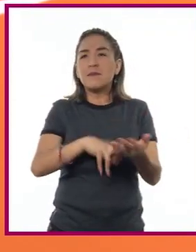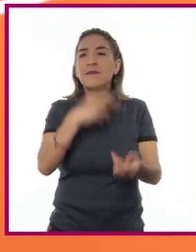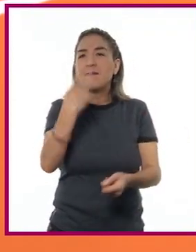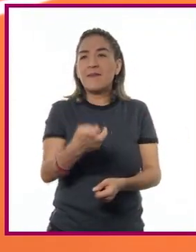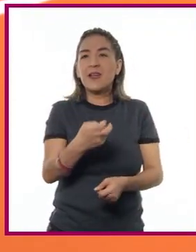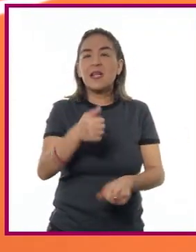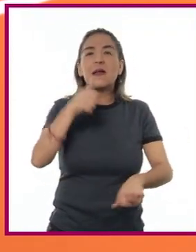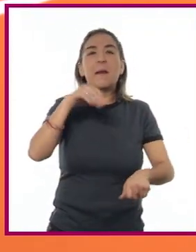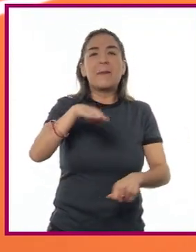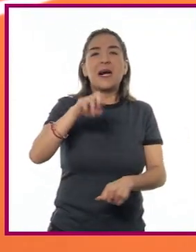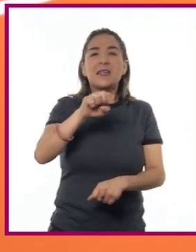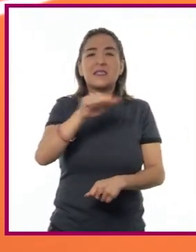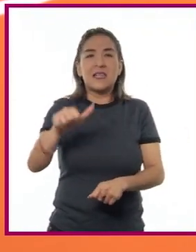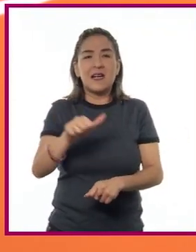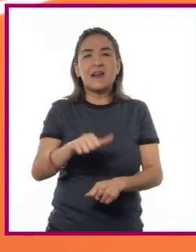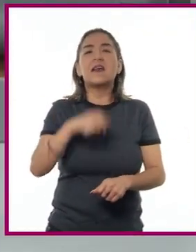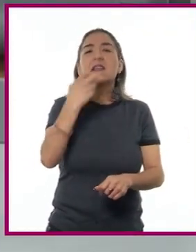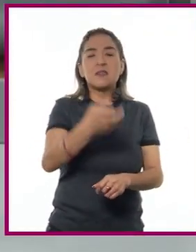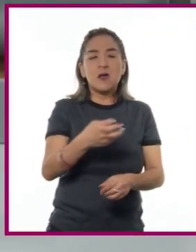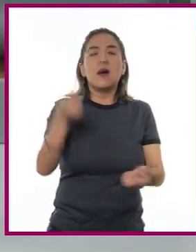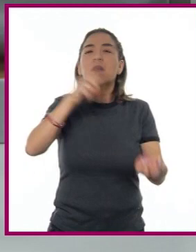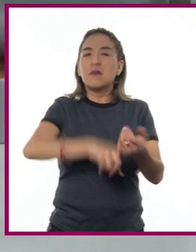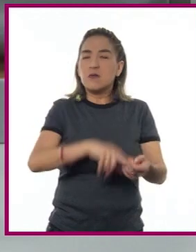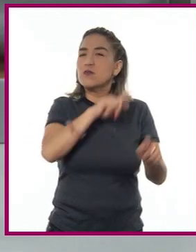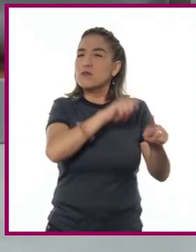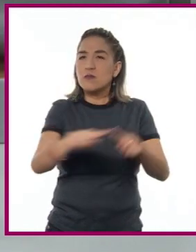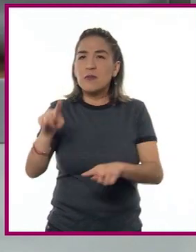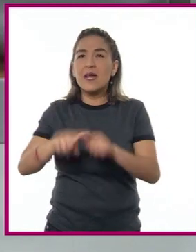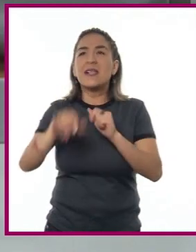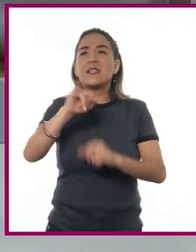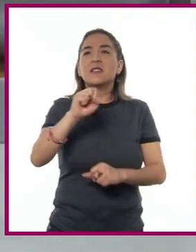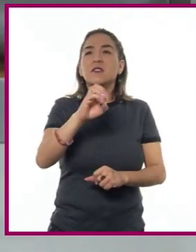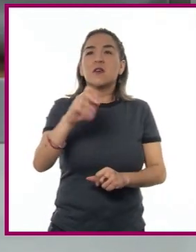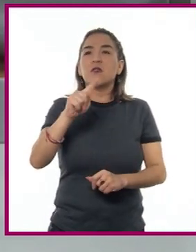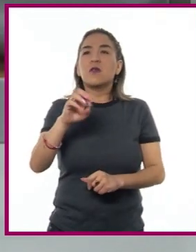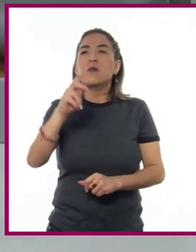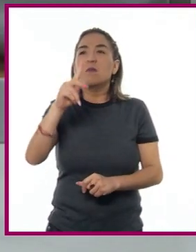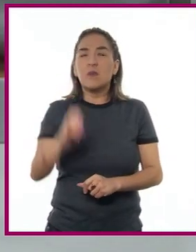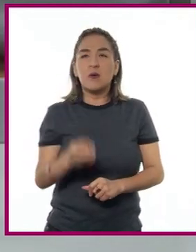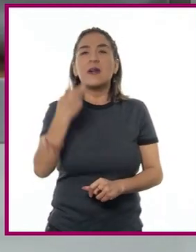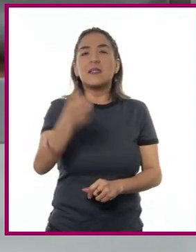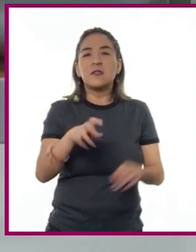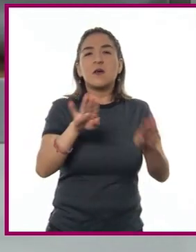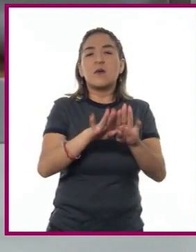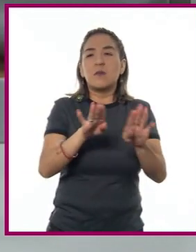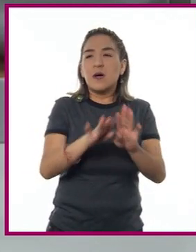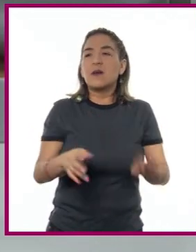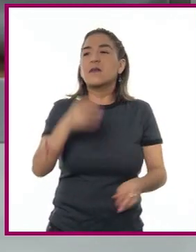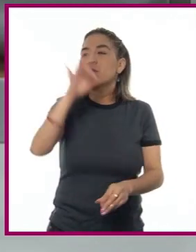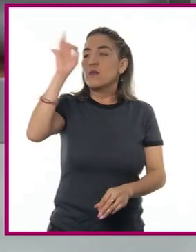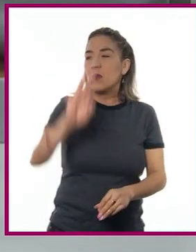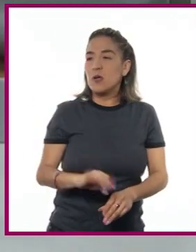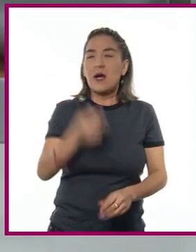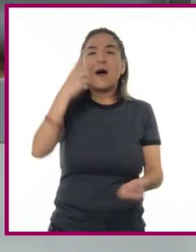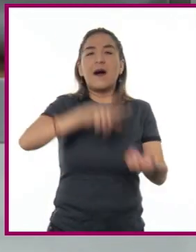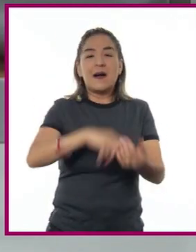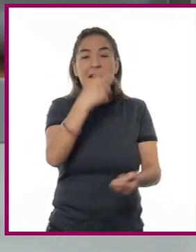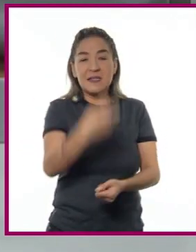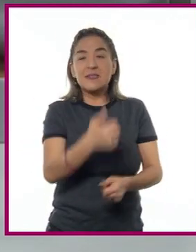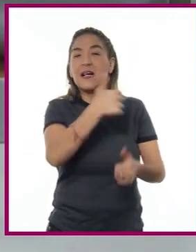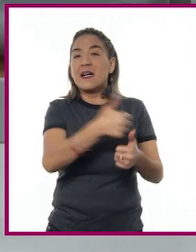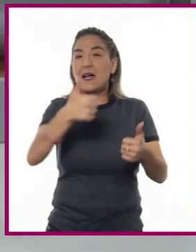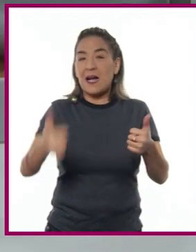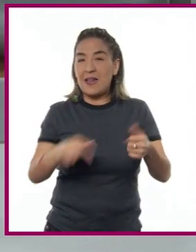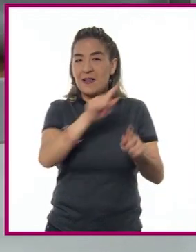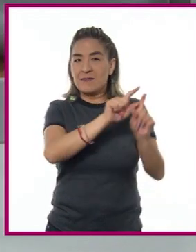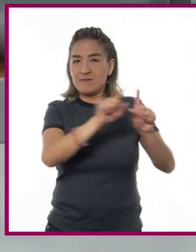atómica de un elemento, se toman en cuenta todos los isótopos y la abundancia relativa o porcentaje ponderado de cada uno de